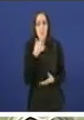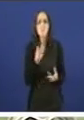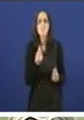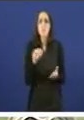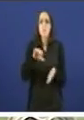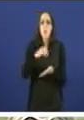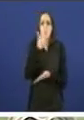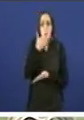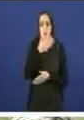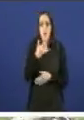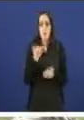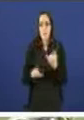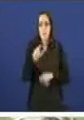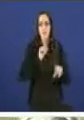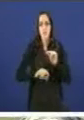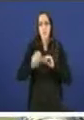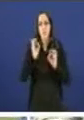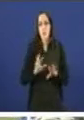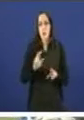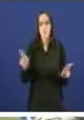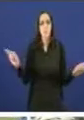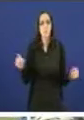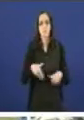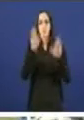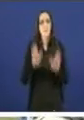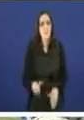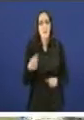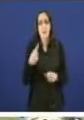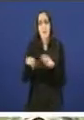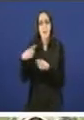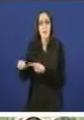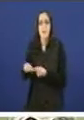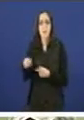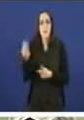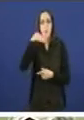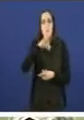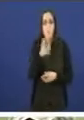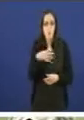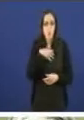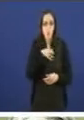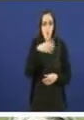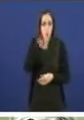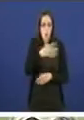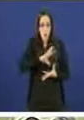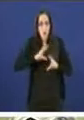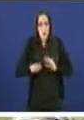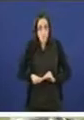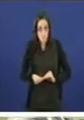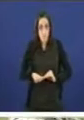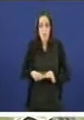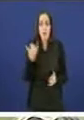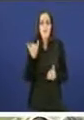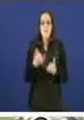esta suspensión das actividades complementarias, xa que non tiñan posibilidades de encaixalas nos seus horarios, sino que